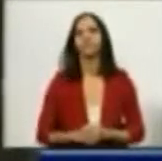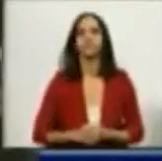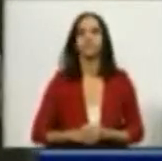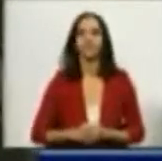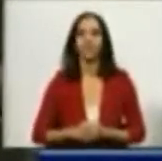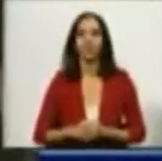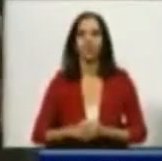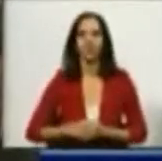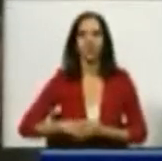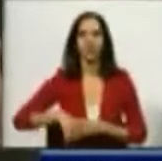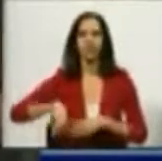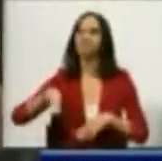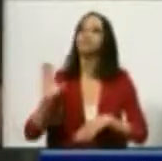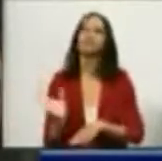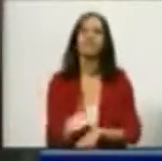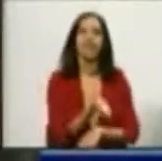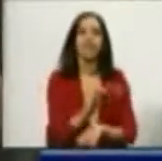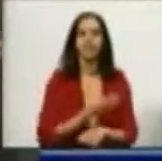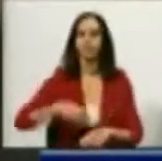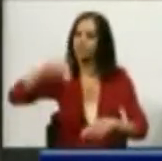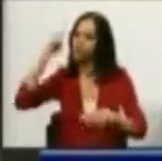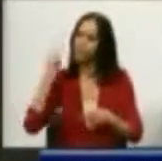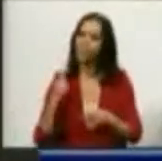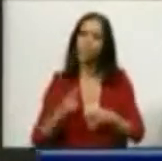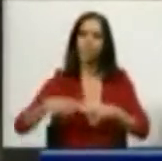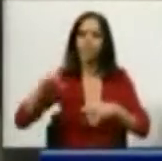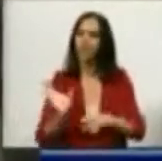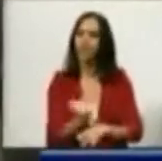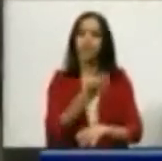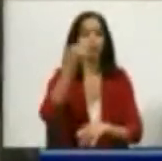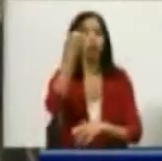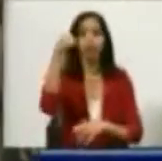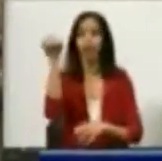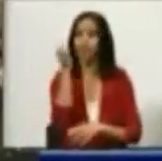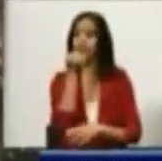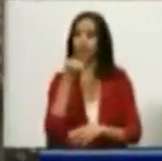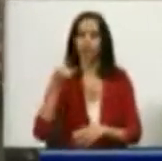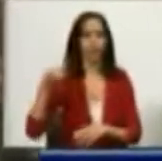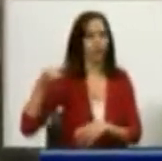sabia Gloria este lindo canto para estudiar